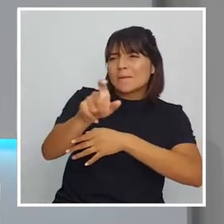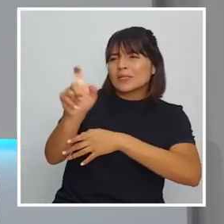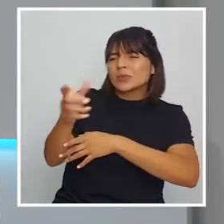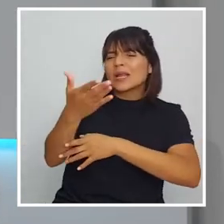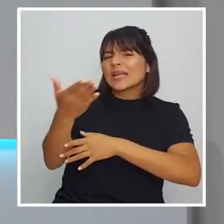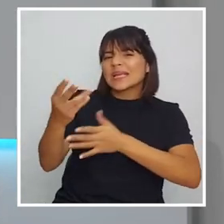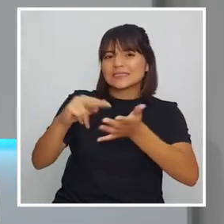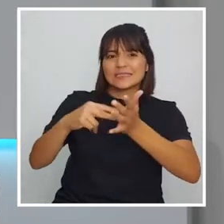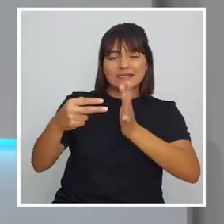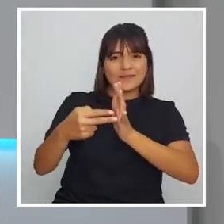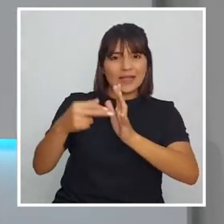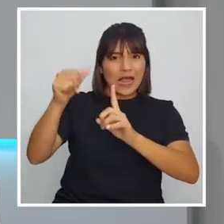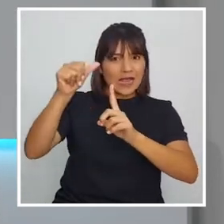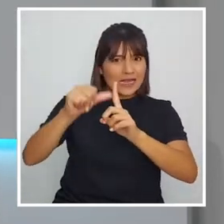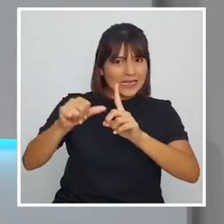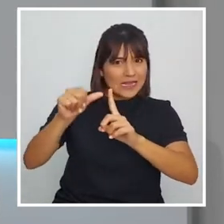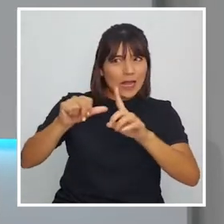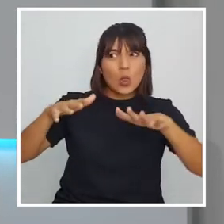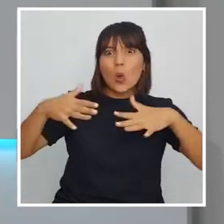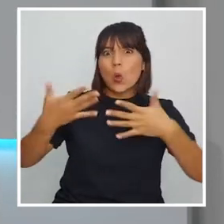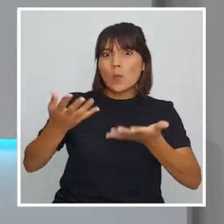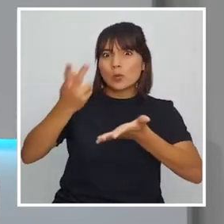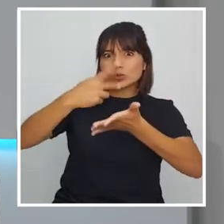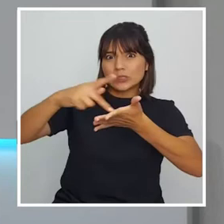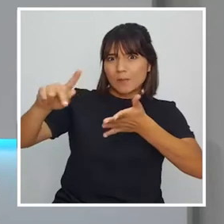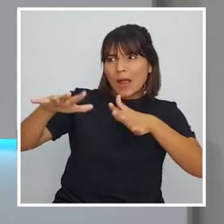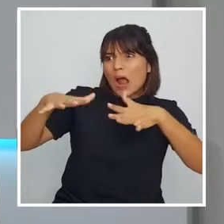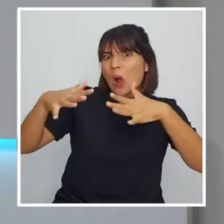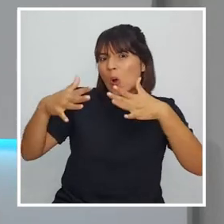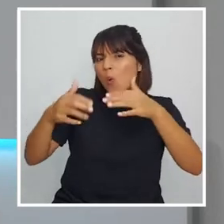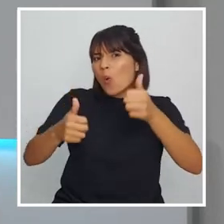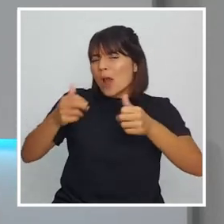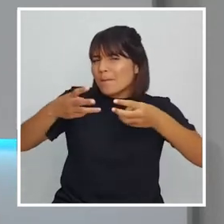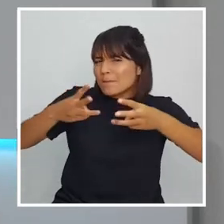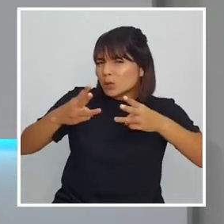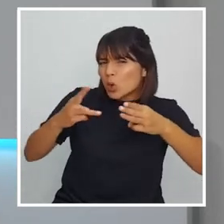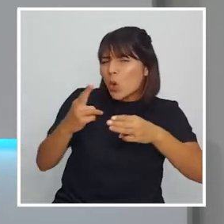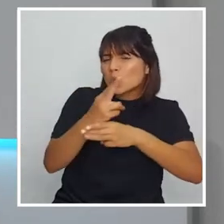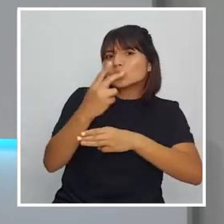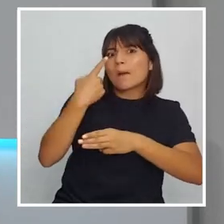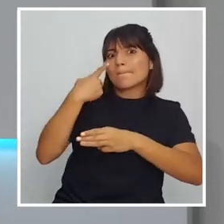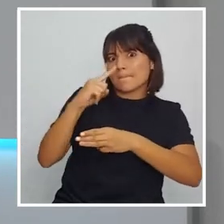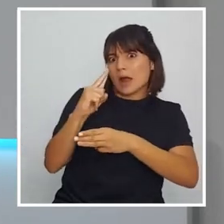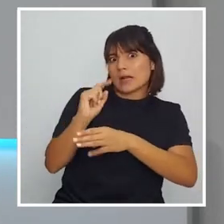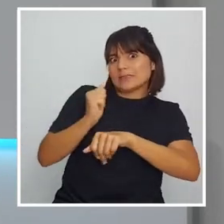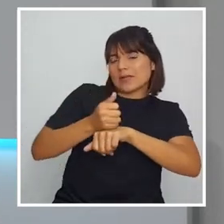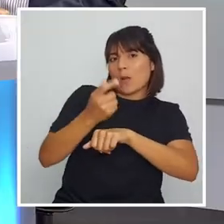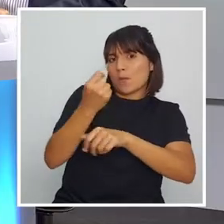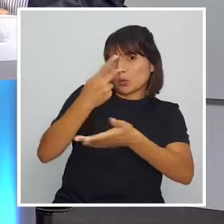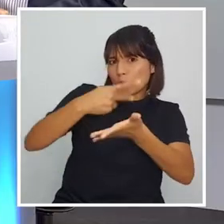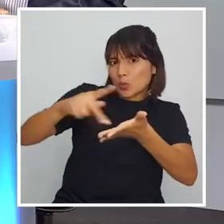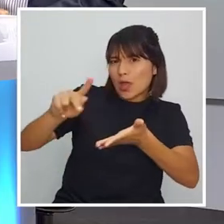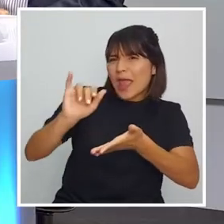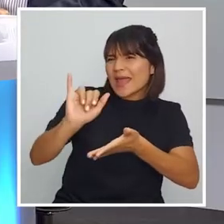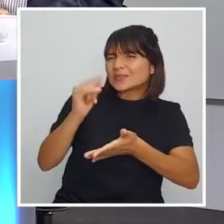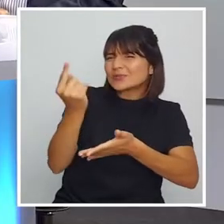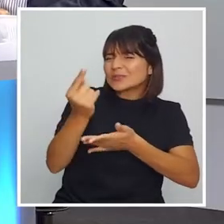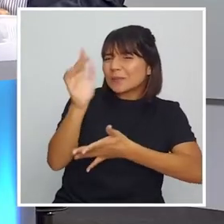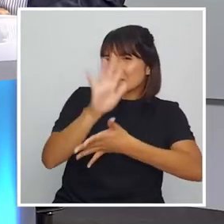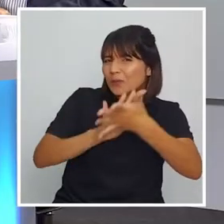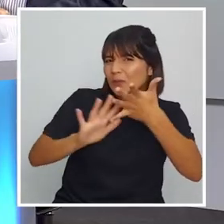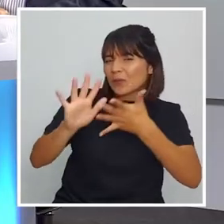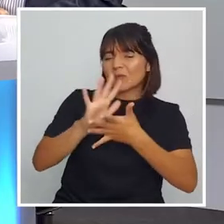aguinaldo, cómo se paga, cómo se calcula, que eso siempre genera cierta confusión.